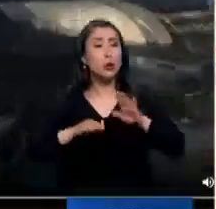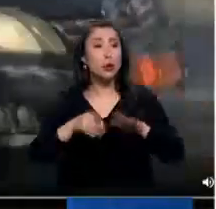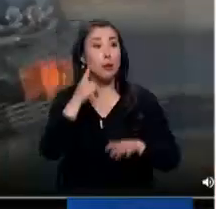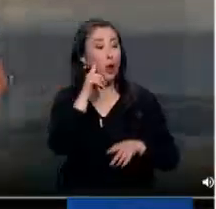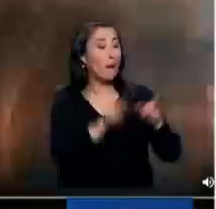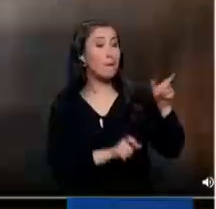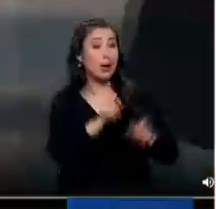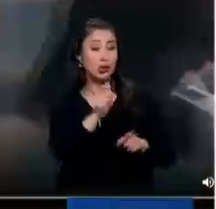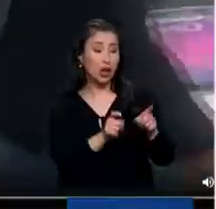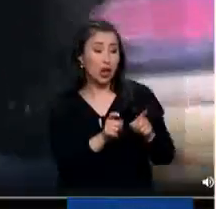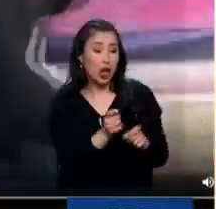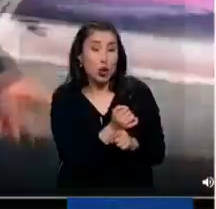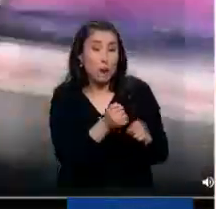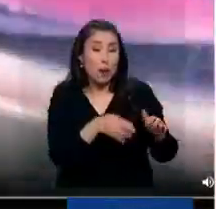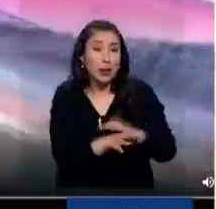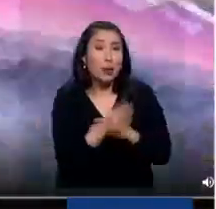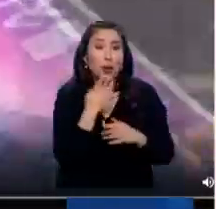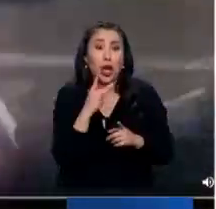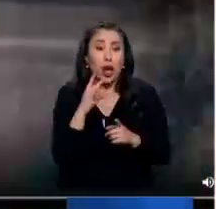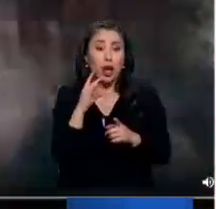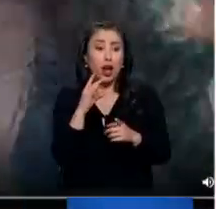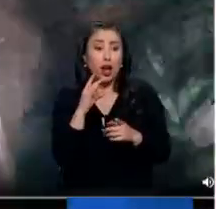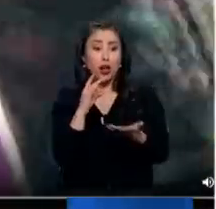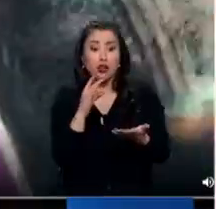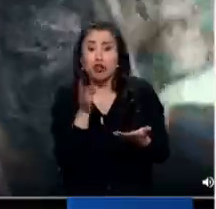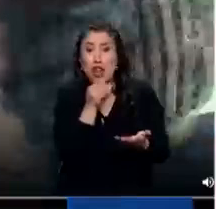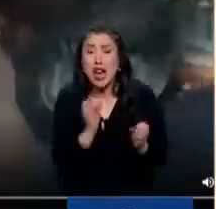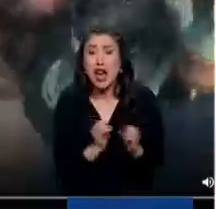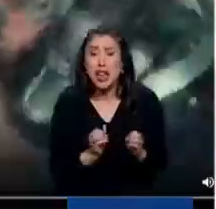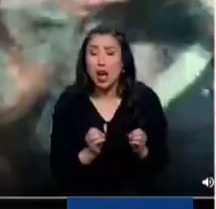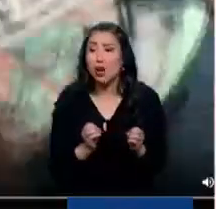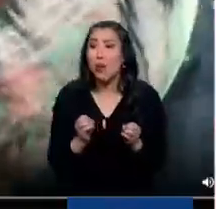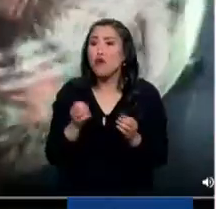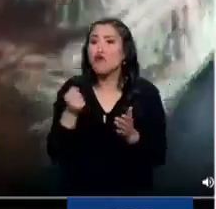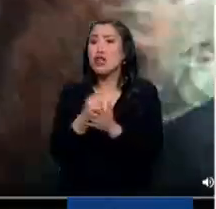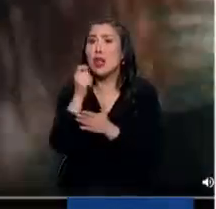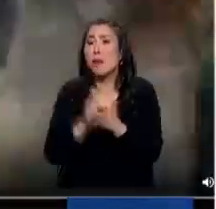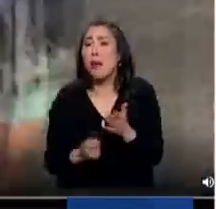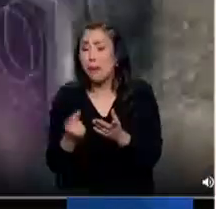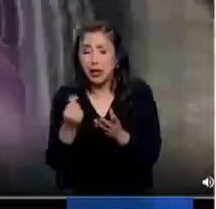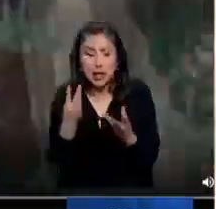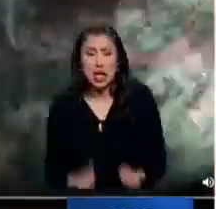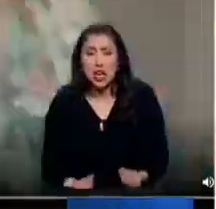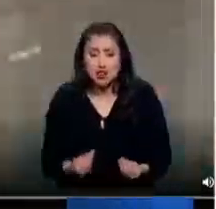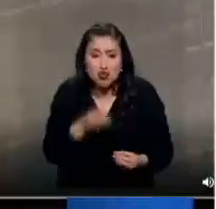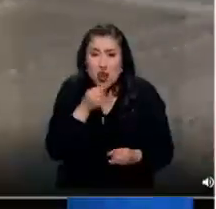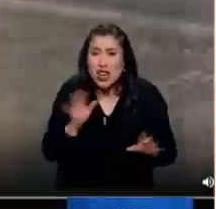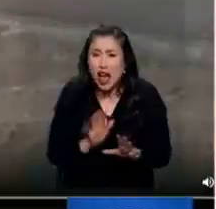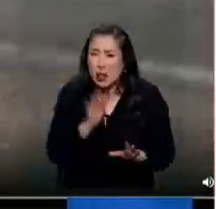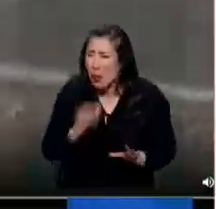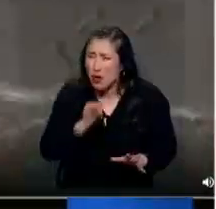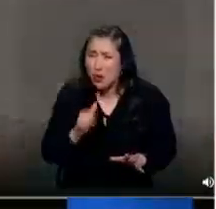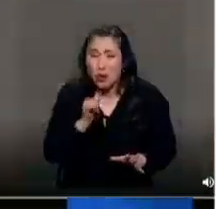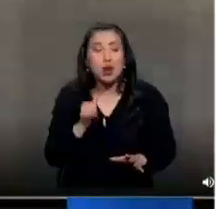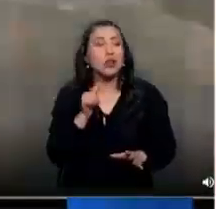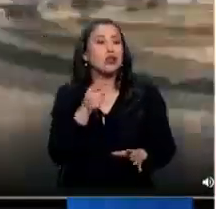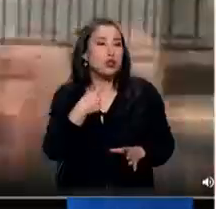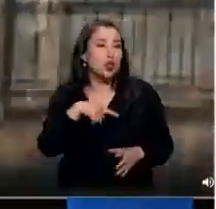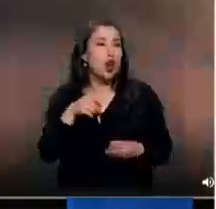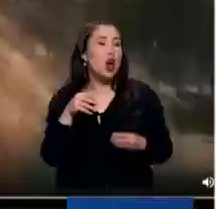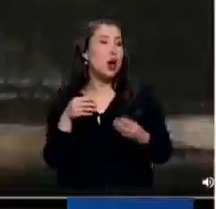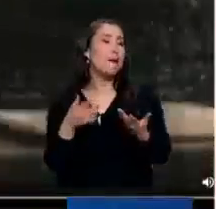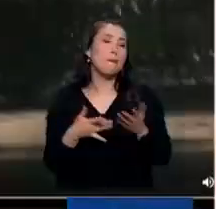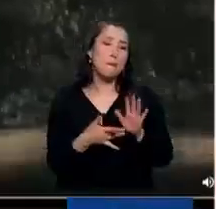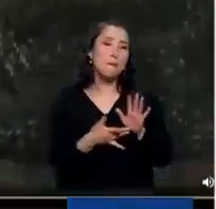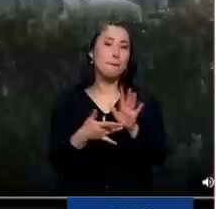siquiera puede entrar en esa cultura porque no tiene nada, no tiene ni cómo llegar a fin de mes. Solo quisiera hacer una acotación. Evidentemente estamos resumiendo el anuncio